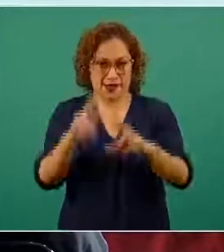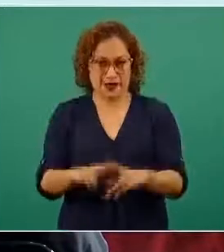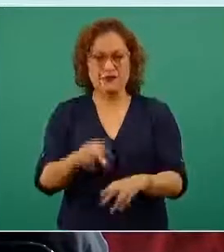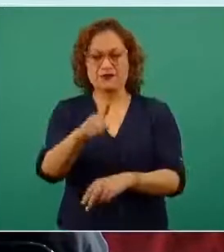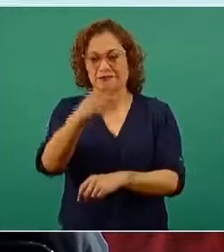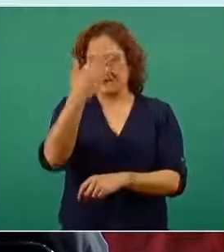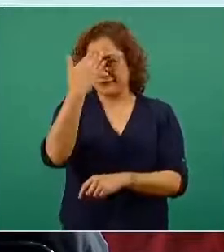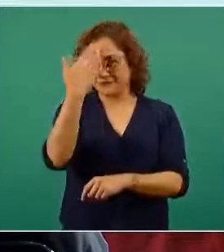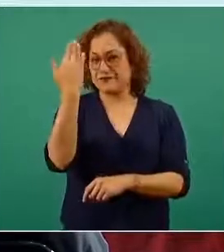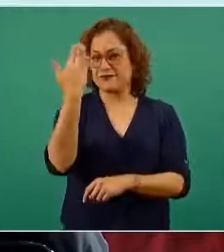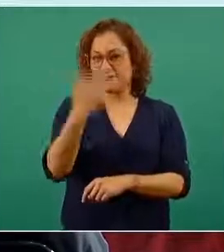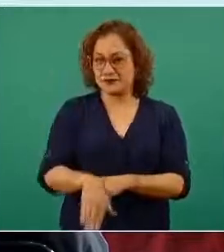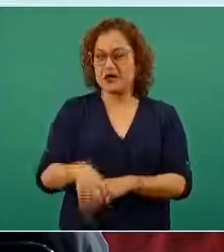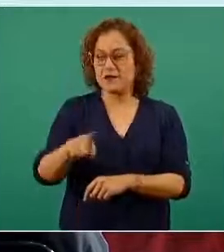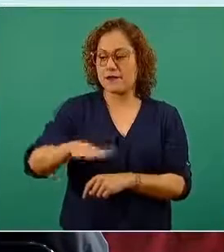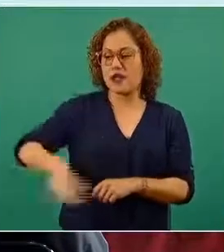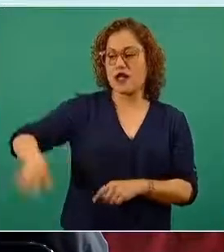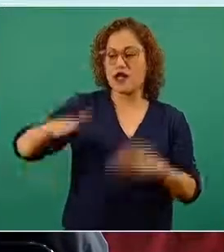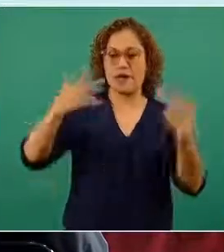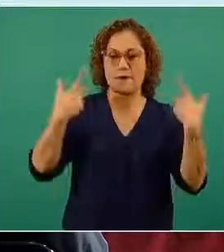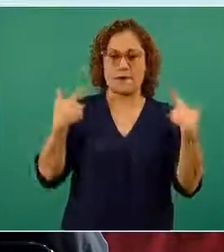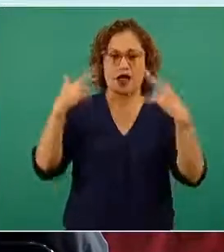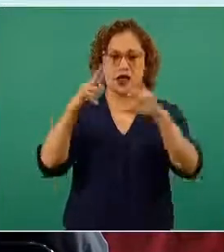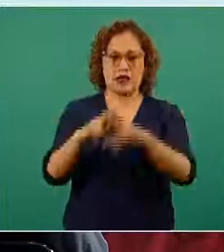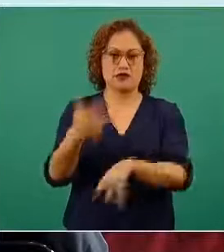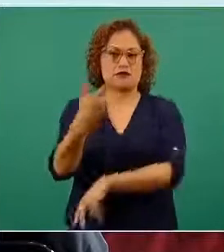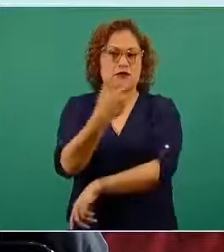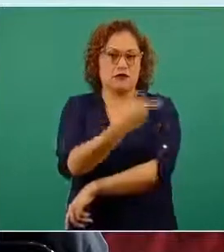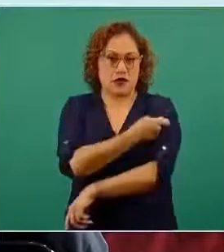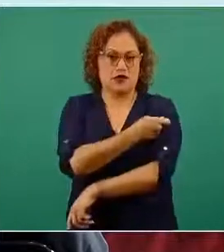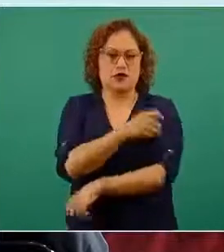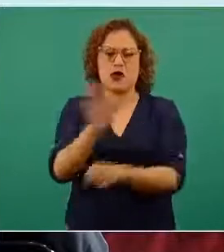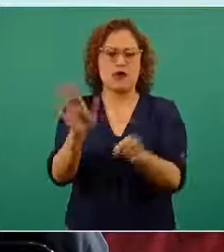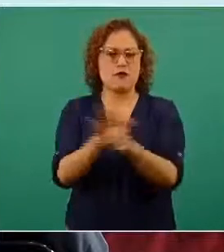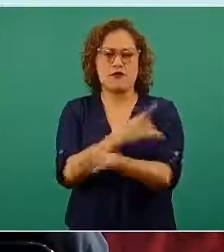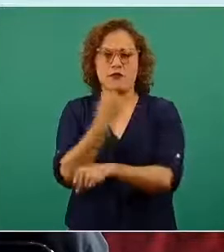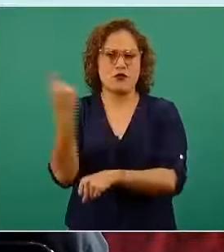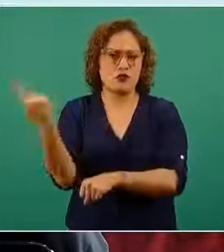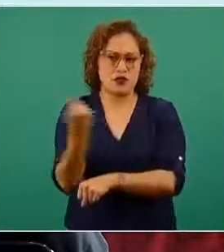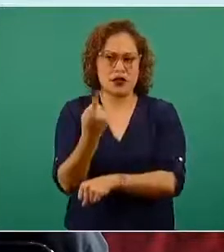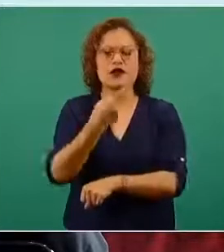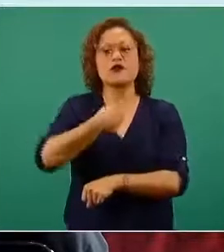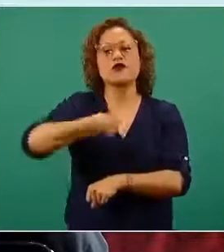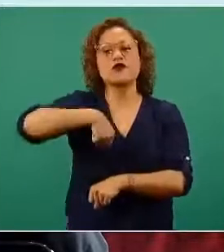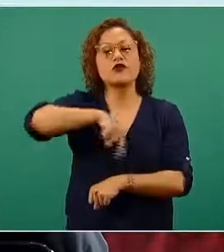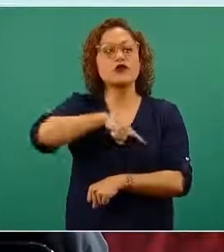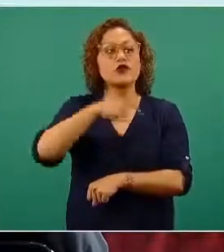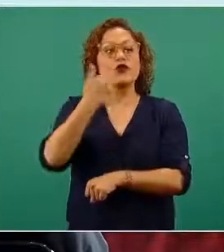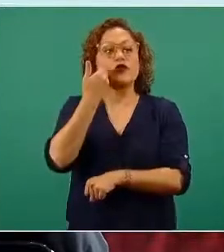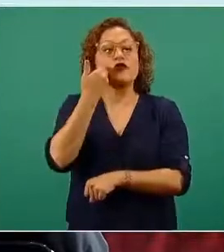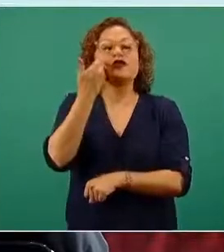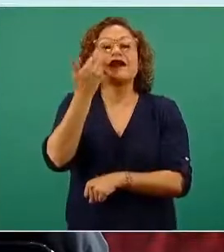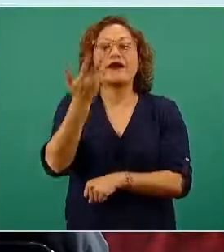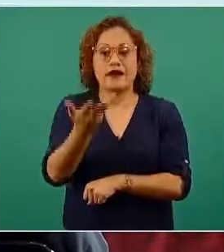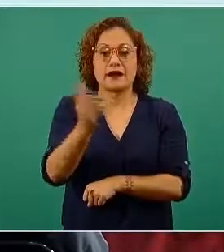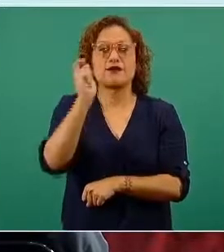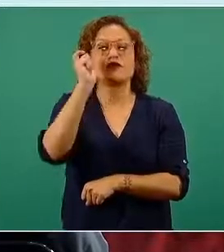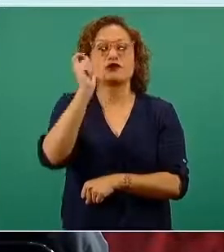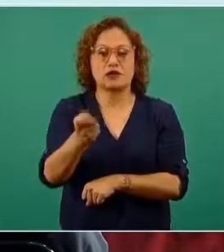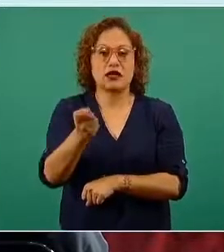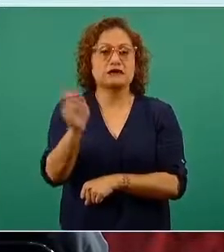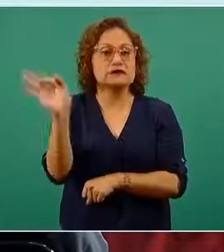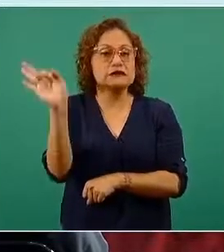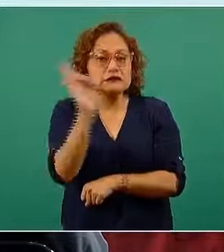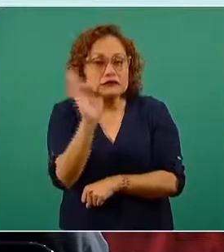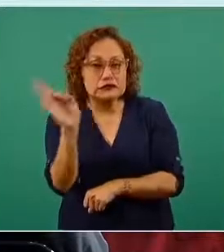de vacunar al personal educativo es lograr las condiciones favorables para que en una situación de baja actividad